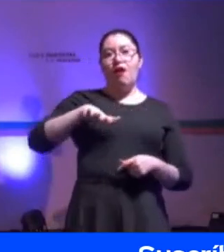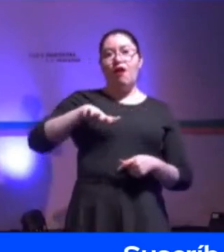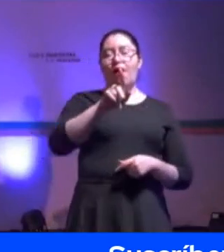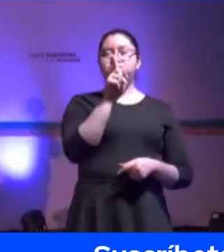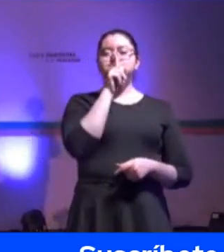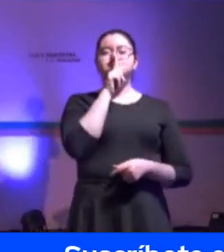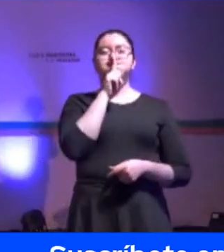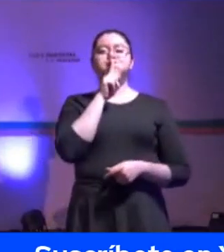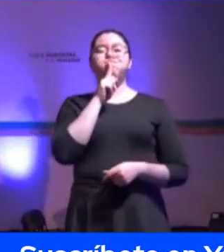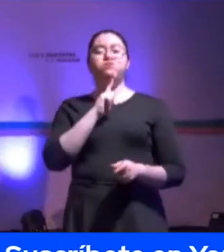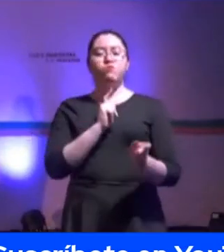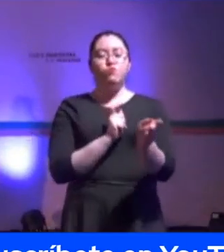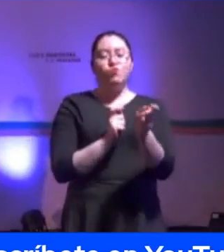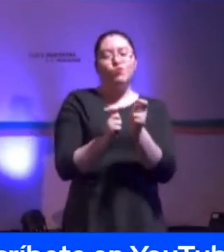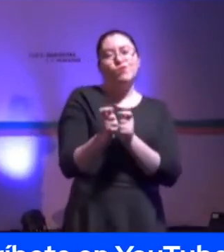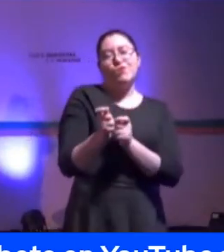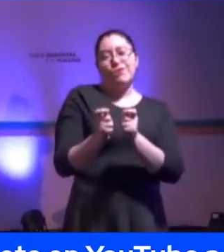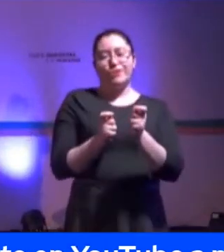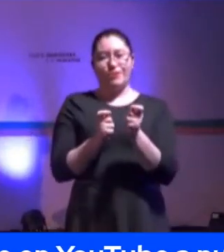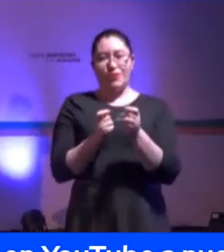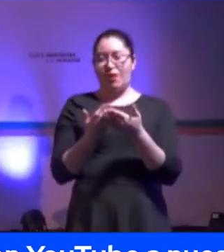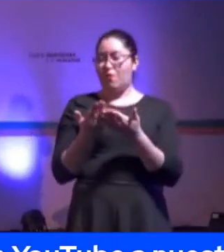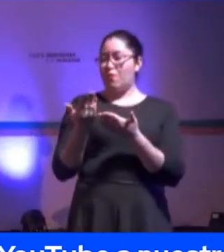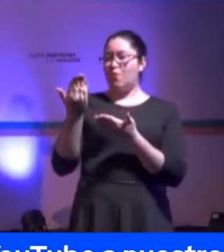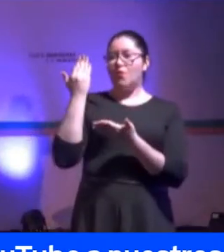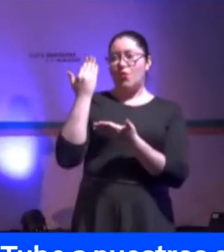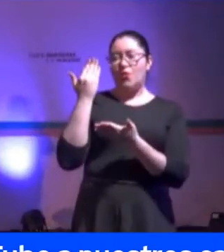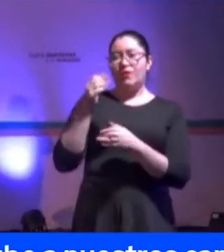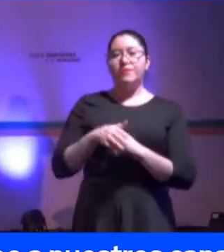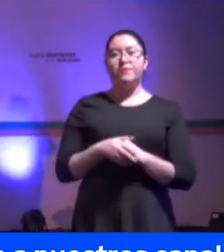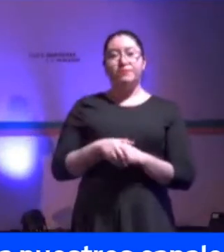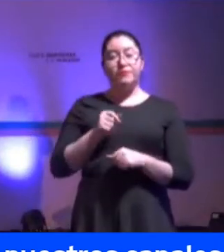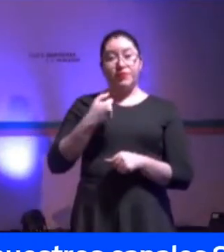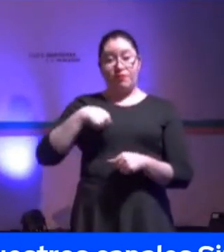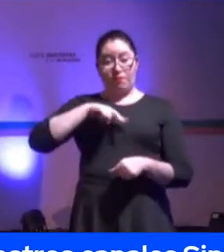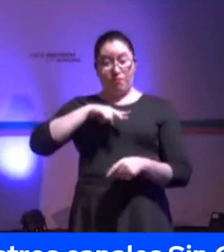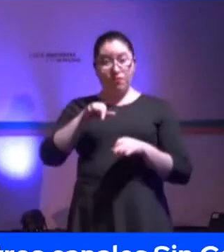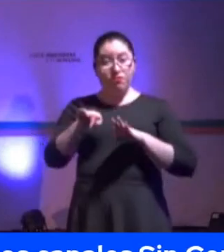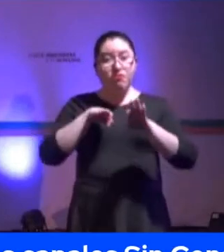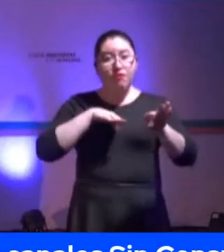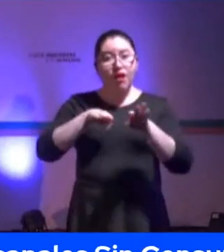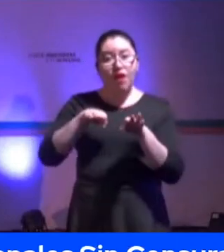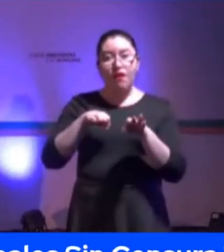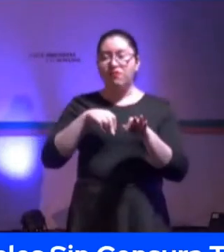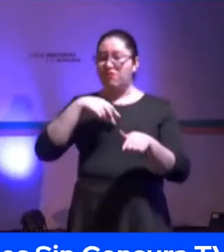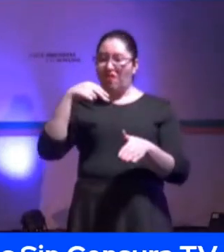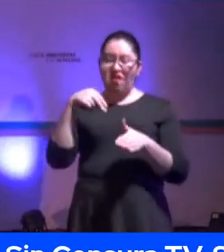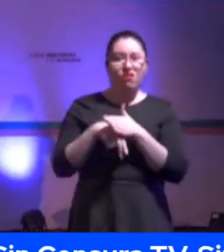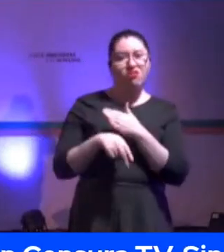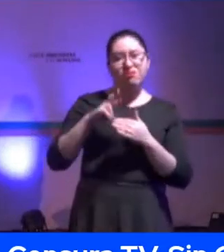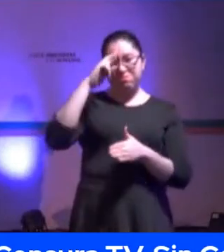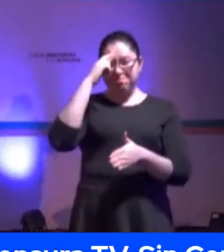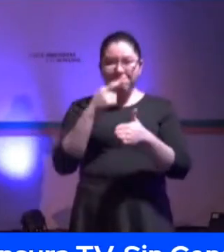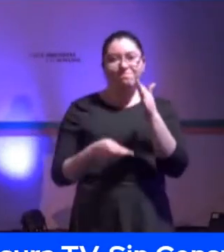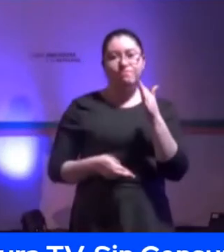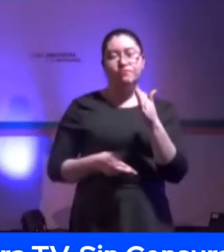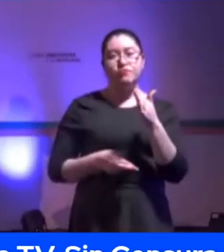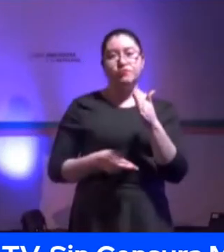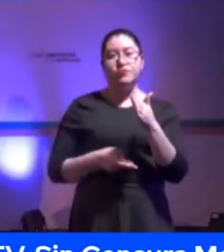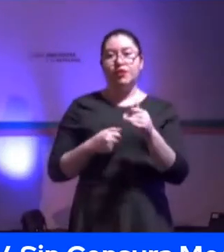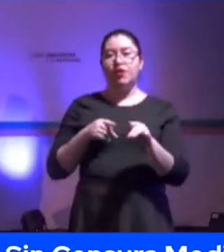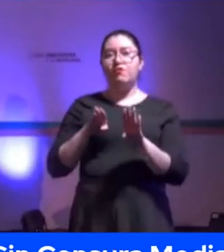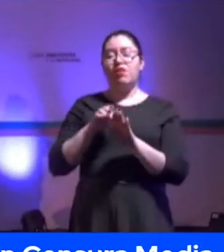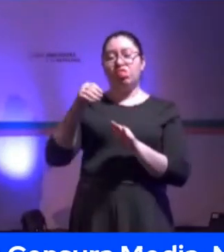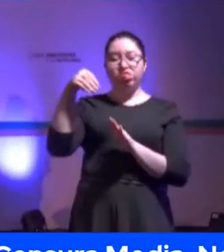para manipular a las audiencias. Desprestigiaron nuestra labor, nuestro oficio. Lo llevaron